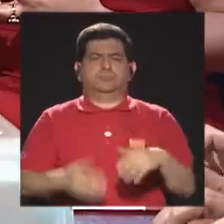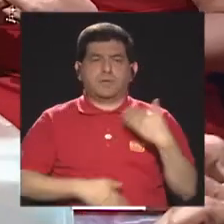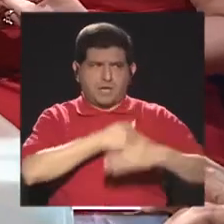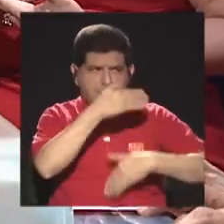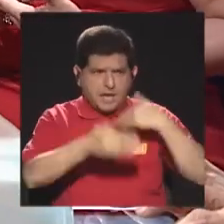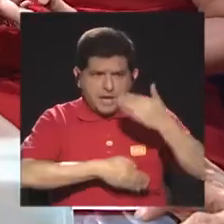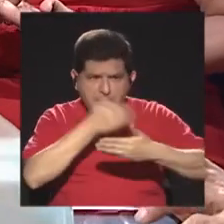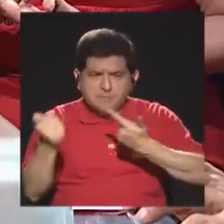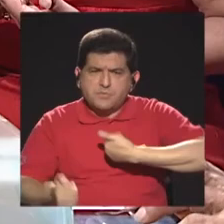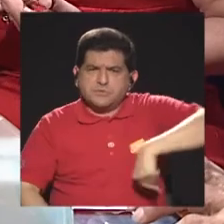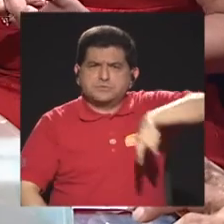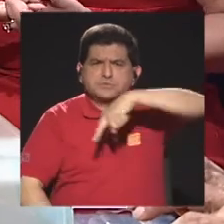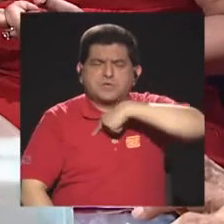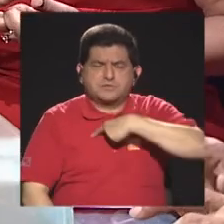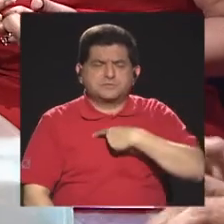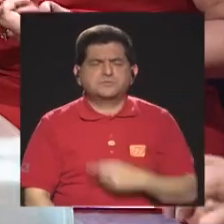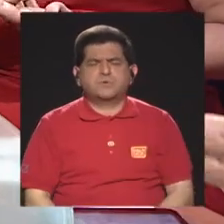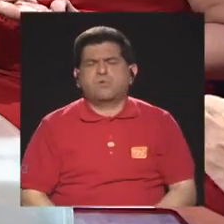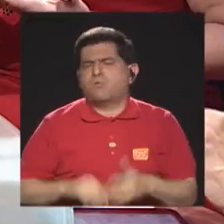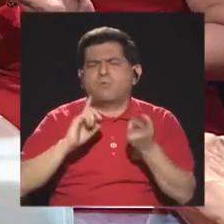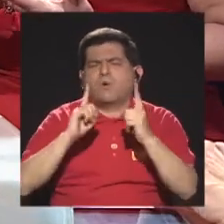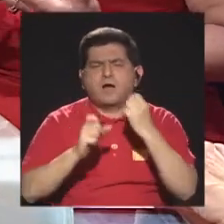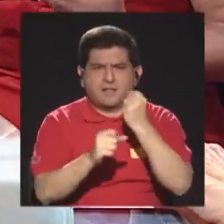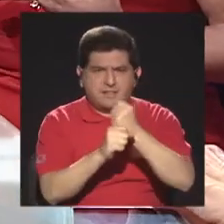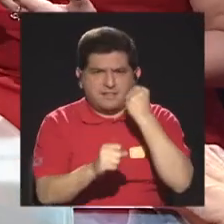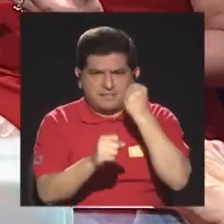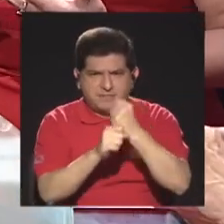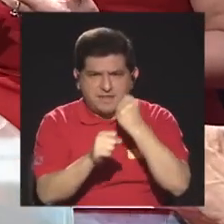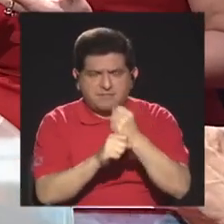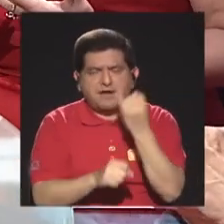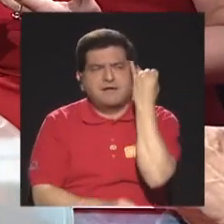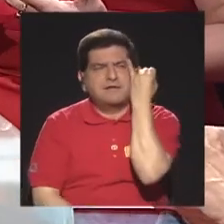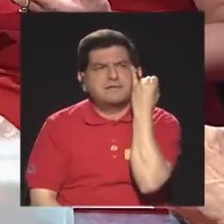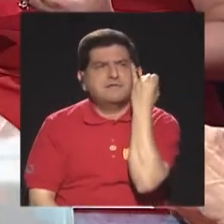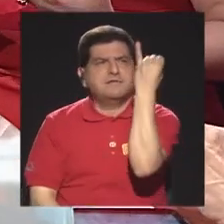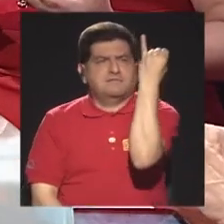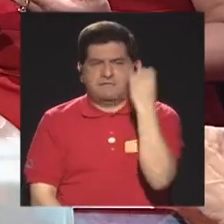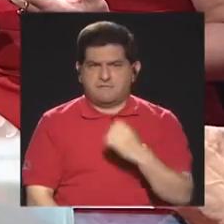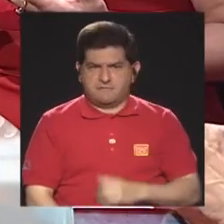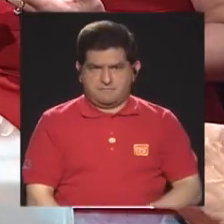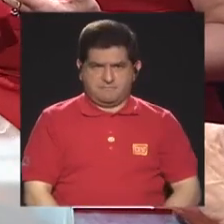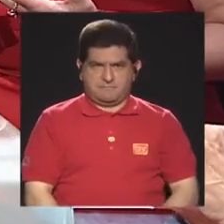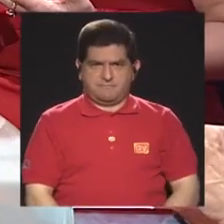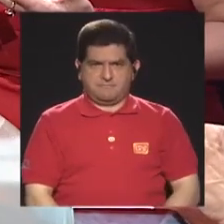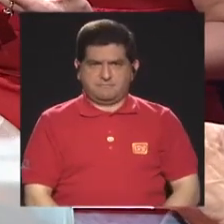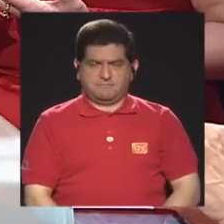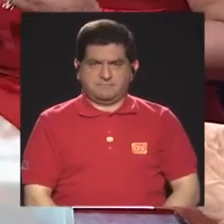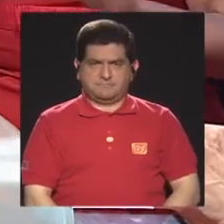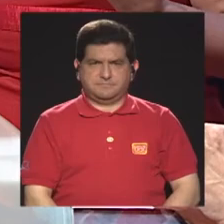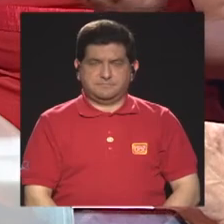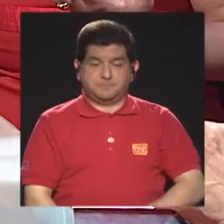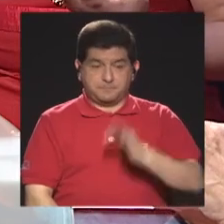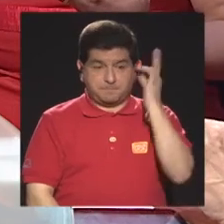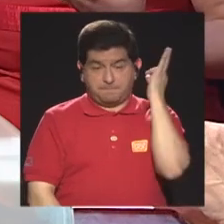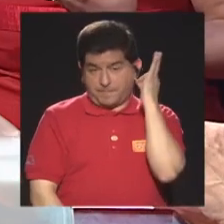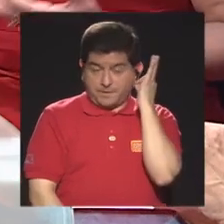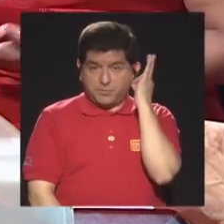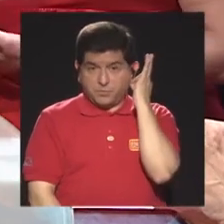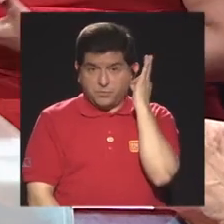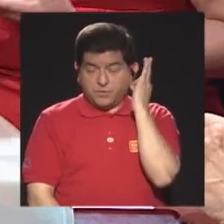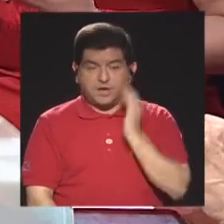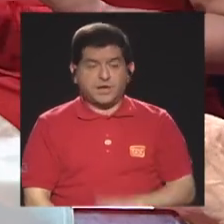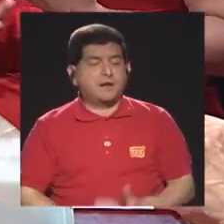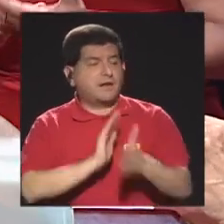proceso que estamos es precisamente trabajando en esa línea, ¿verdad? O sea, en las mujeres...